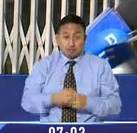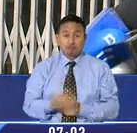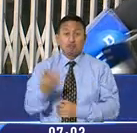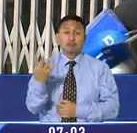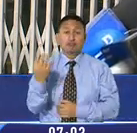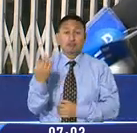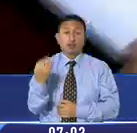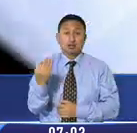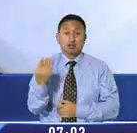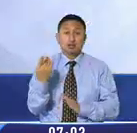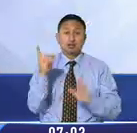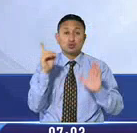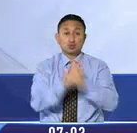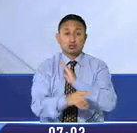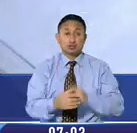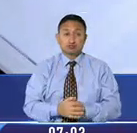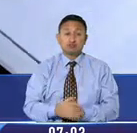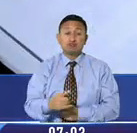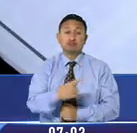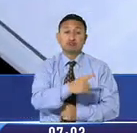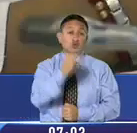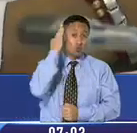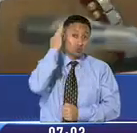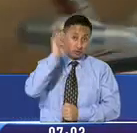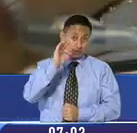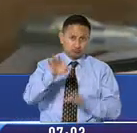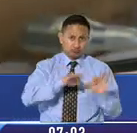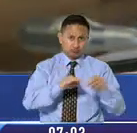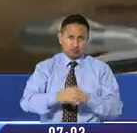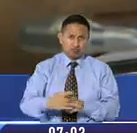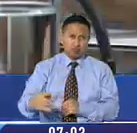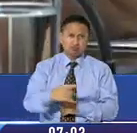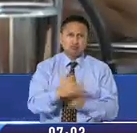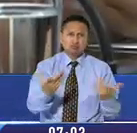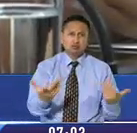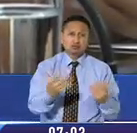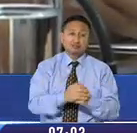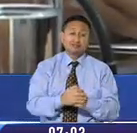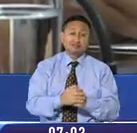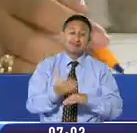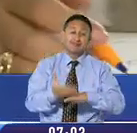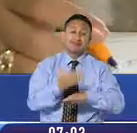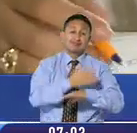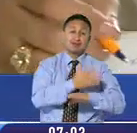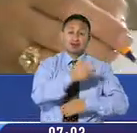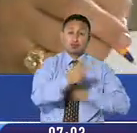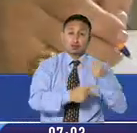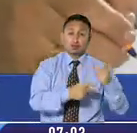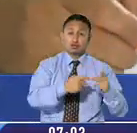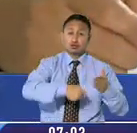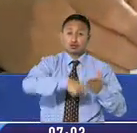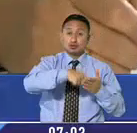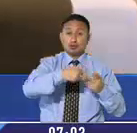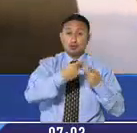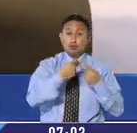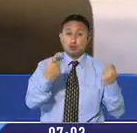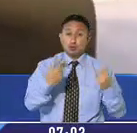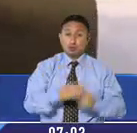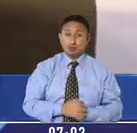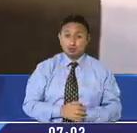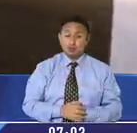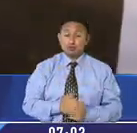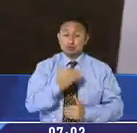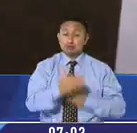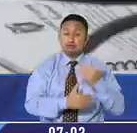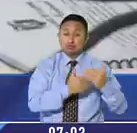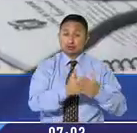14 denuncias. Gijón informó que estos posibles delitos se habrían efectuado en procesos de contratación pública, mismos que con su